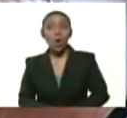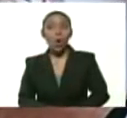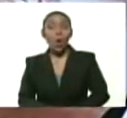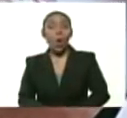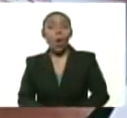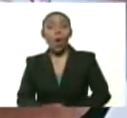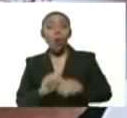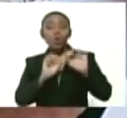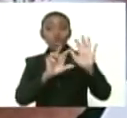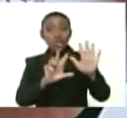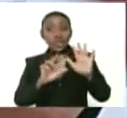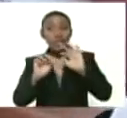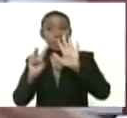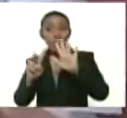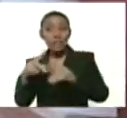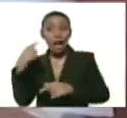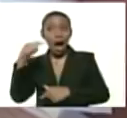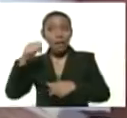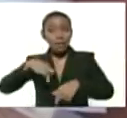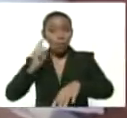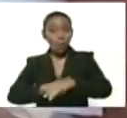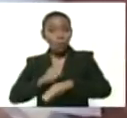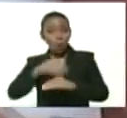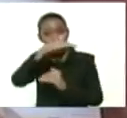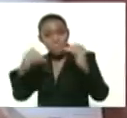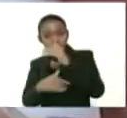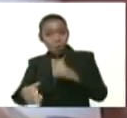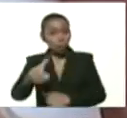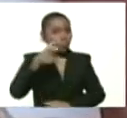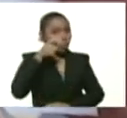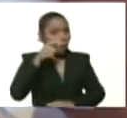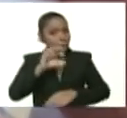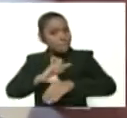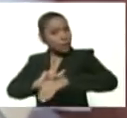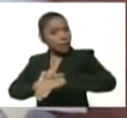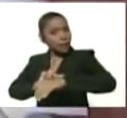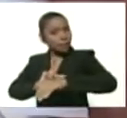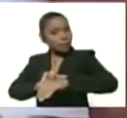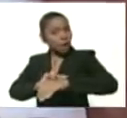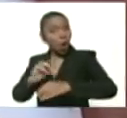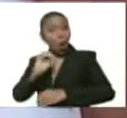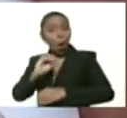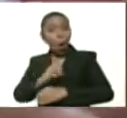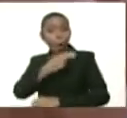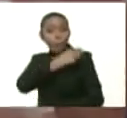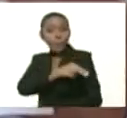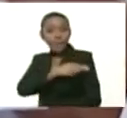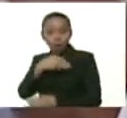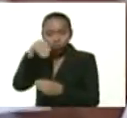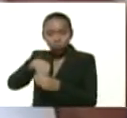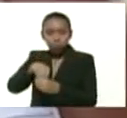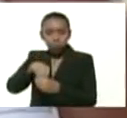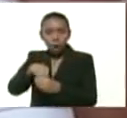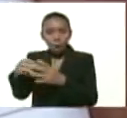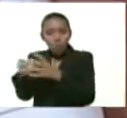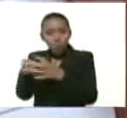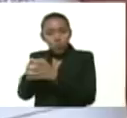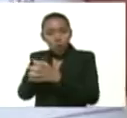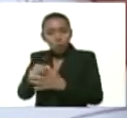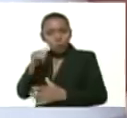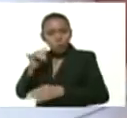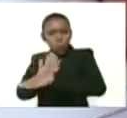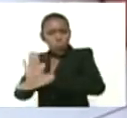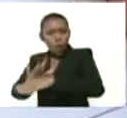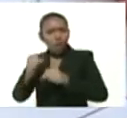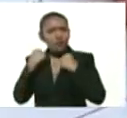87 están en este momento bajo supervisión médica o están hospitalizados en unidades de cuidados intensivos, como ya le